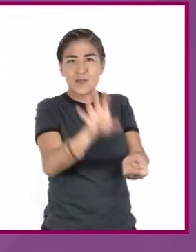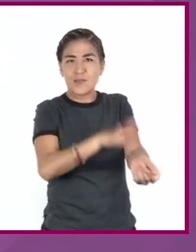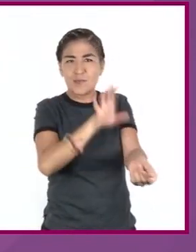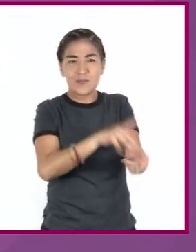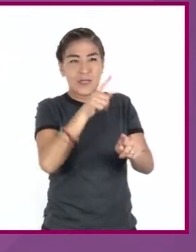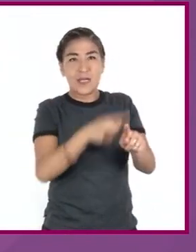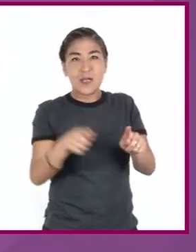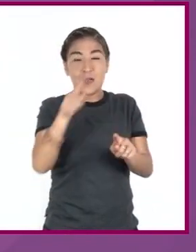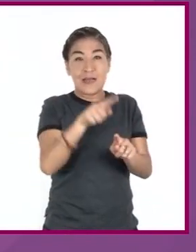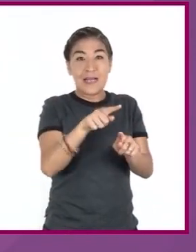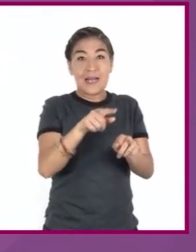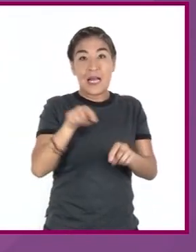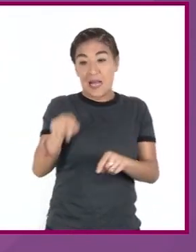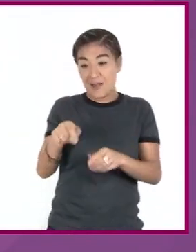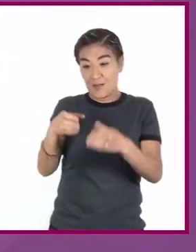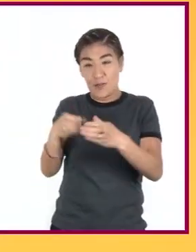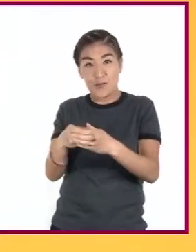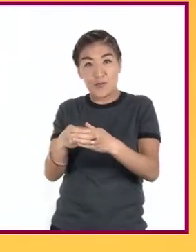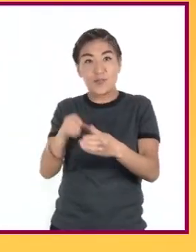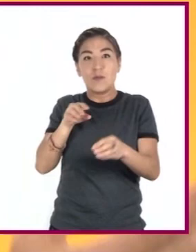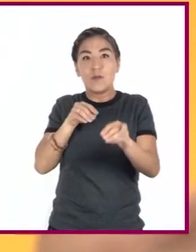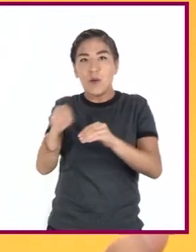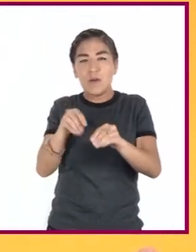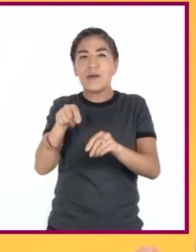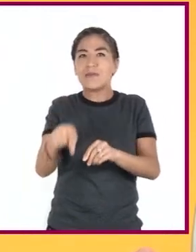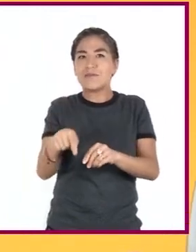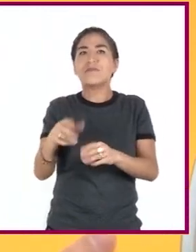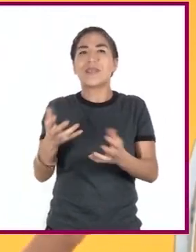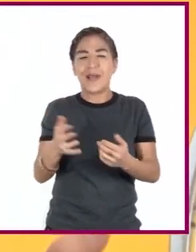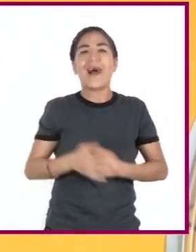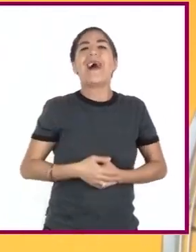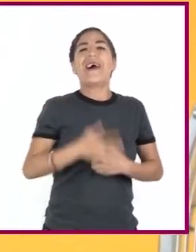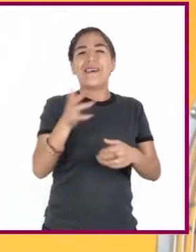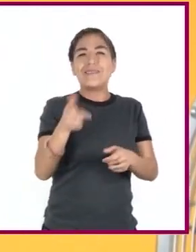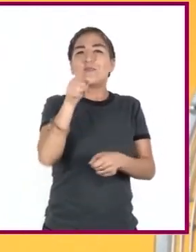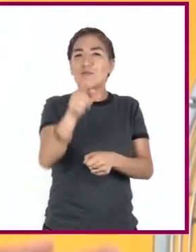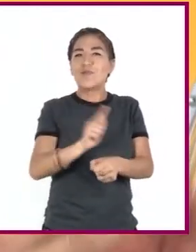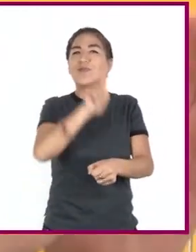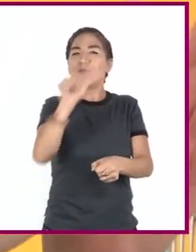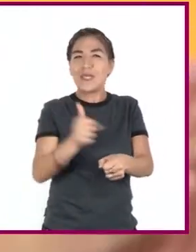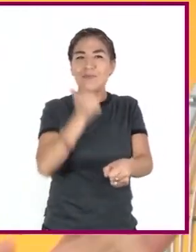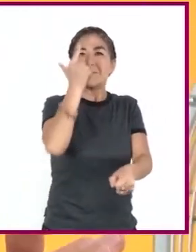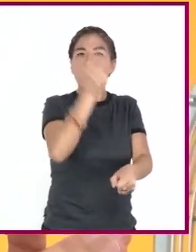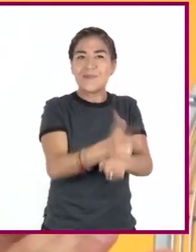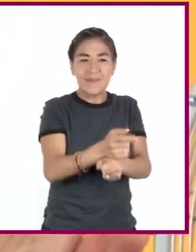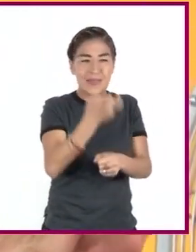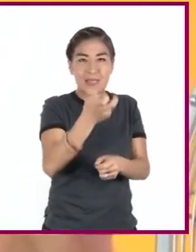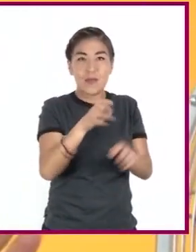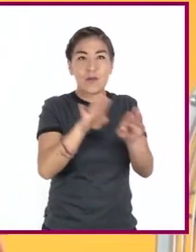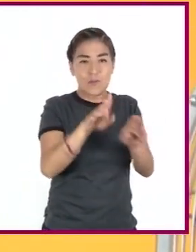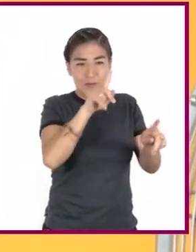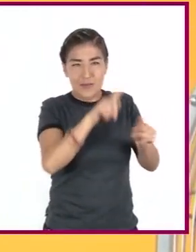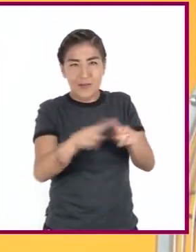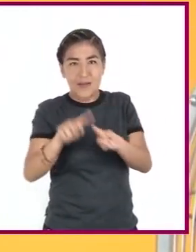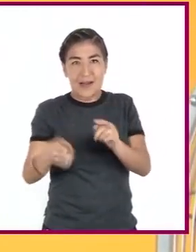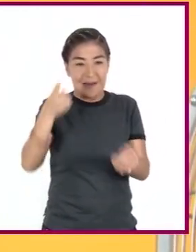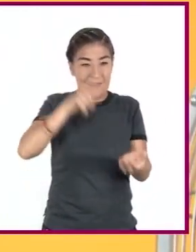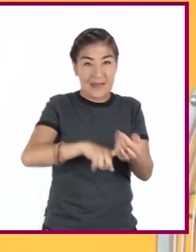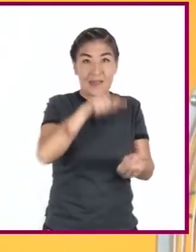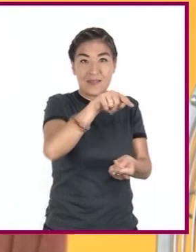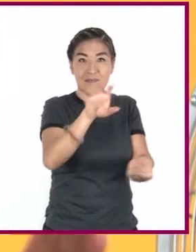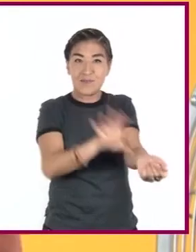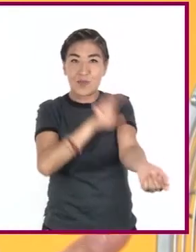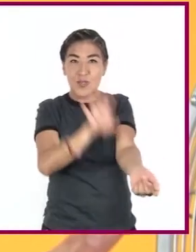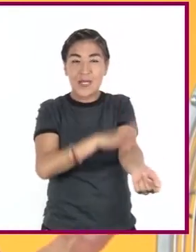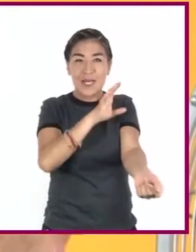cuando movía la bobina más chica. Entonces fue cuando se dio cuenta que la variación de un campo